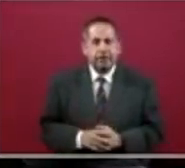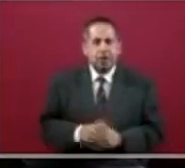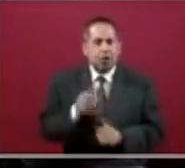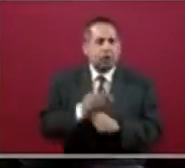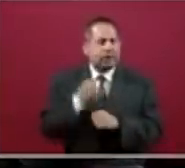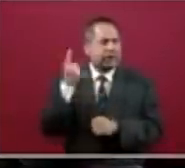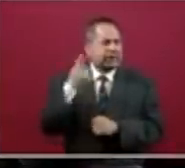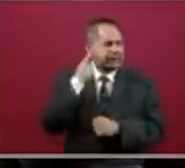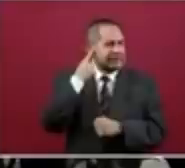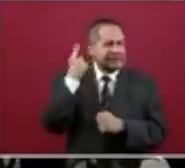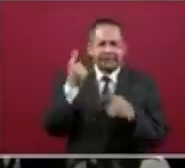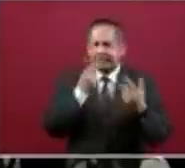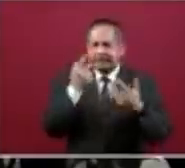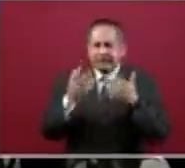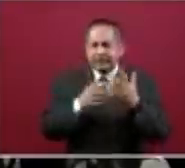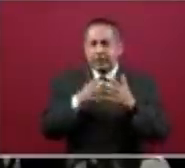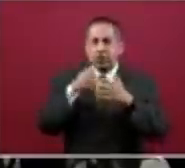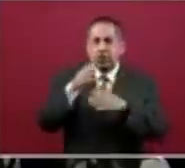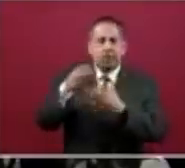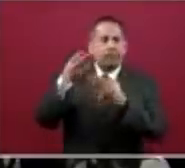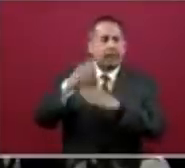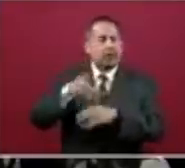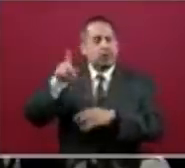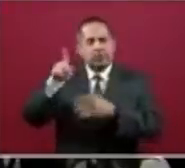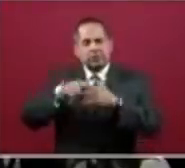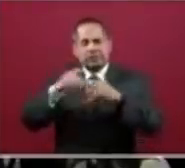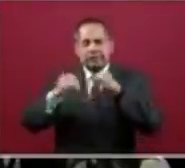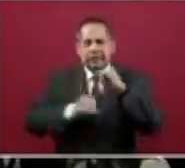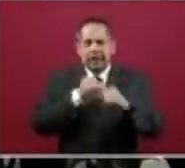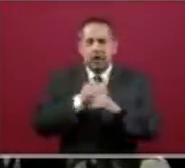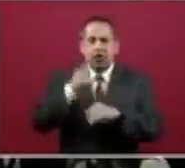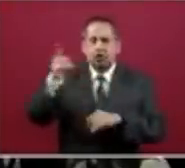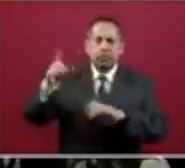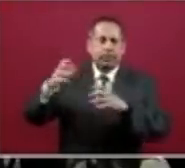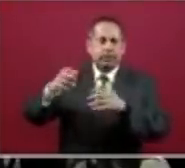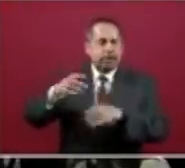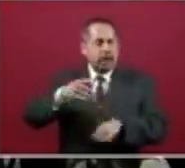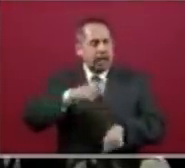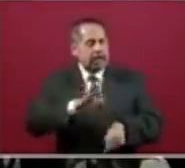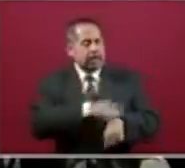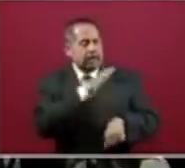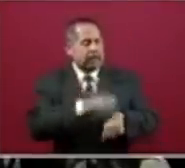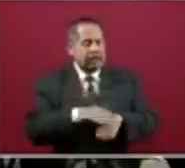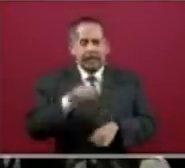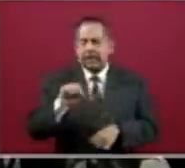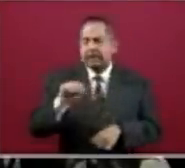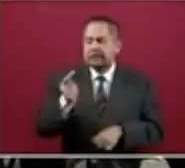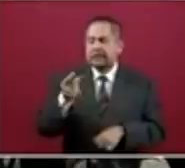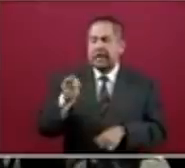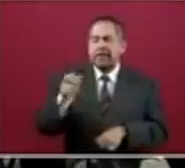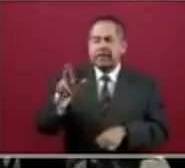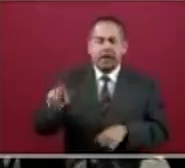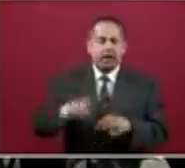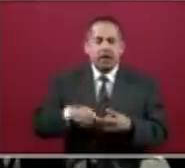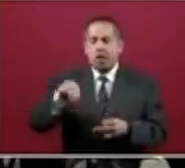un revuelo en los mercados financieros con respecto a las calificadoras Standard & Poor's, Fitch y